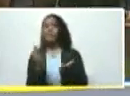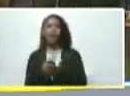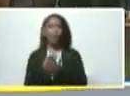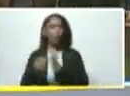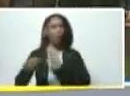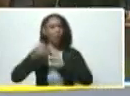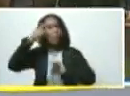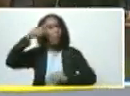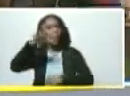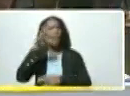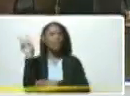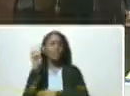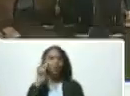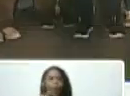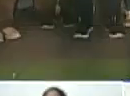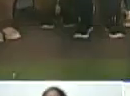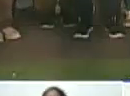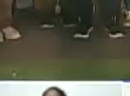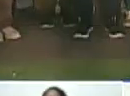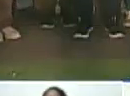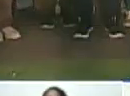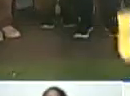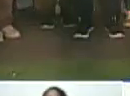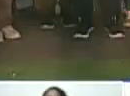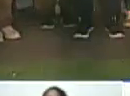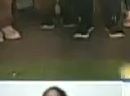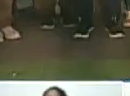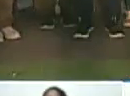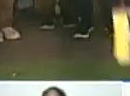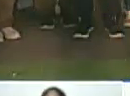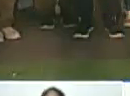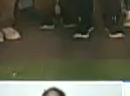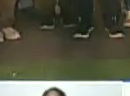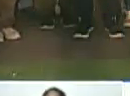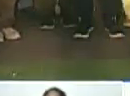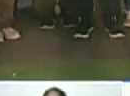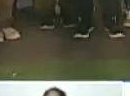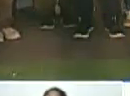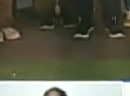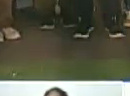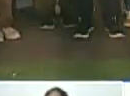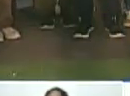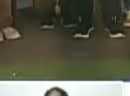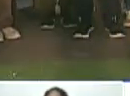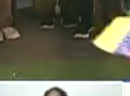el pueblo de Venezuela, de la oligarquía aliada